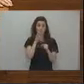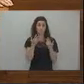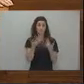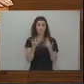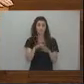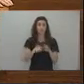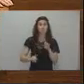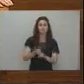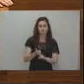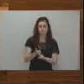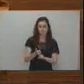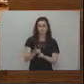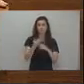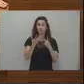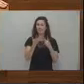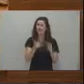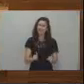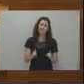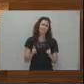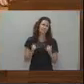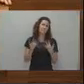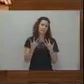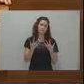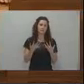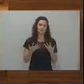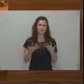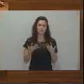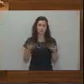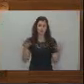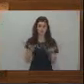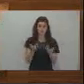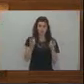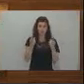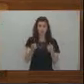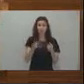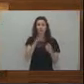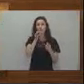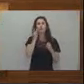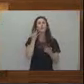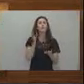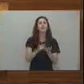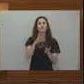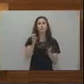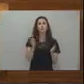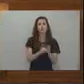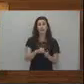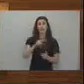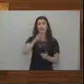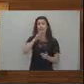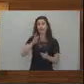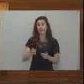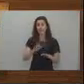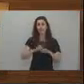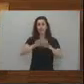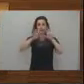cosas. Tenemos mucha prisa, vivimos esa urgencia. Y cuando dábamos la fecha de 2030 era simplemente para dejar claro